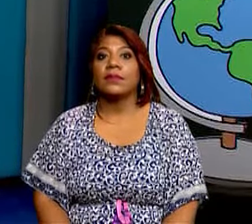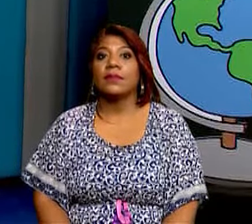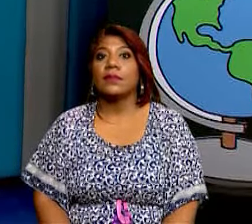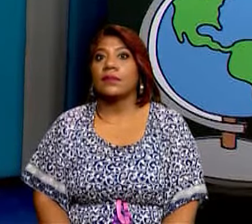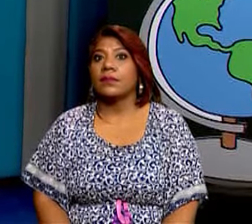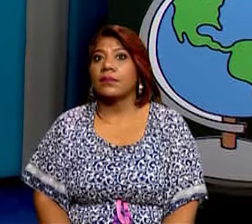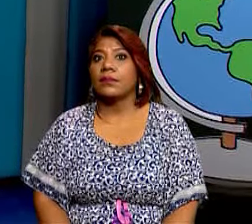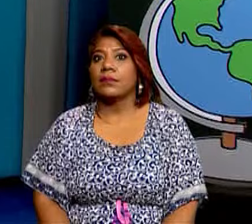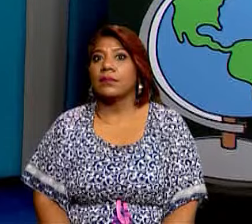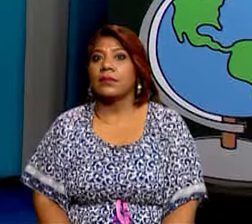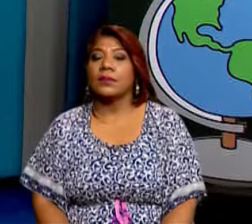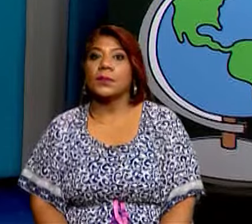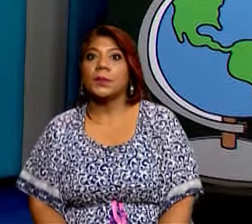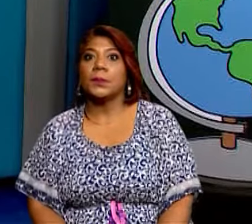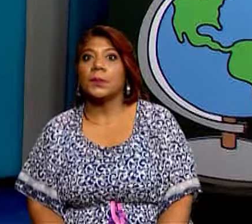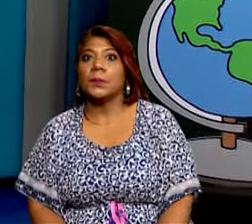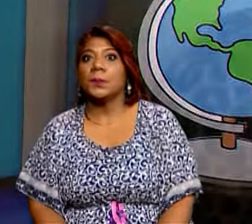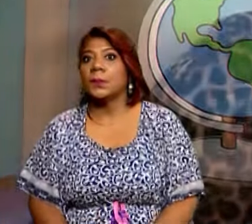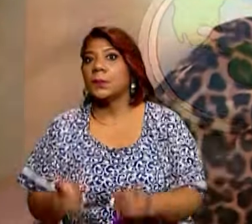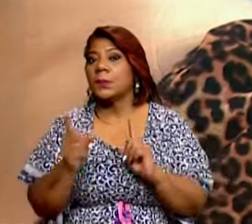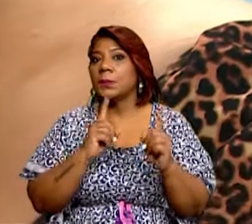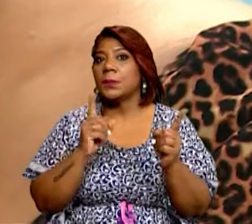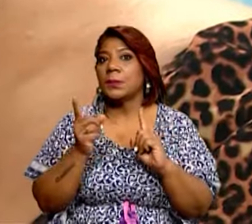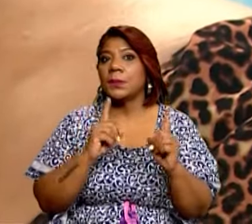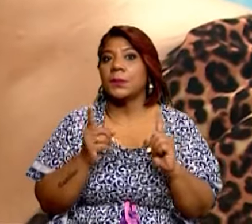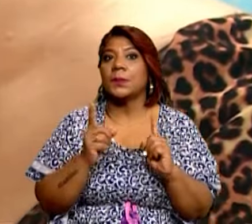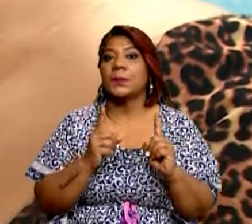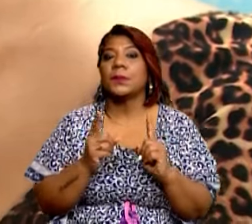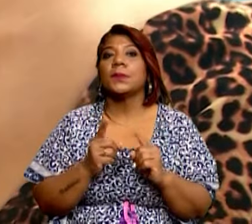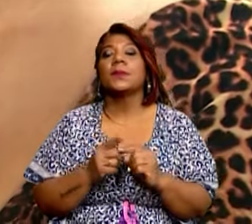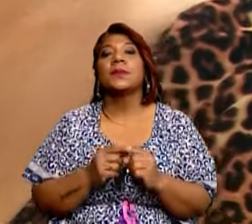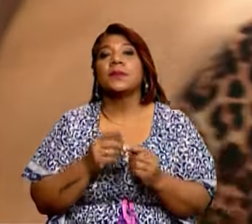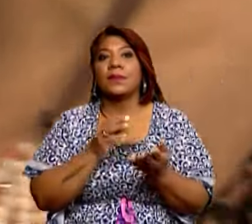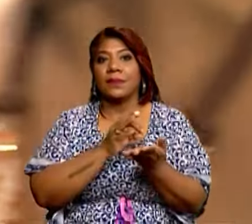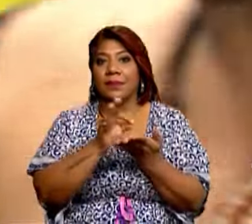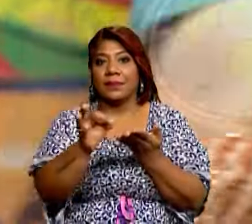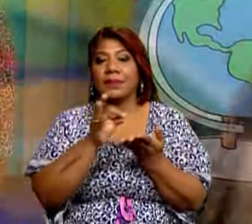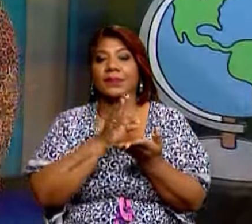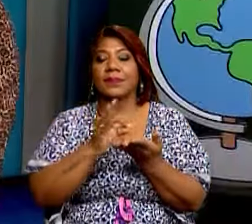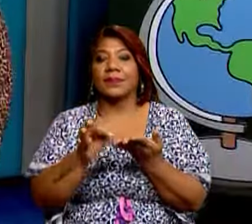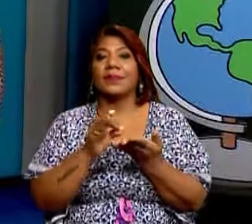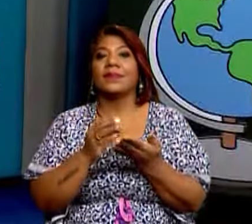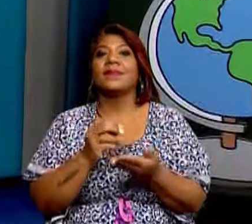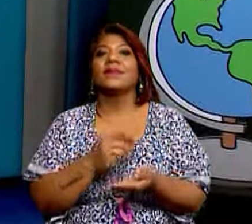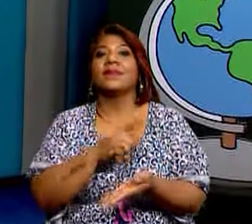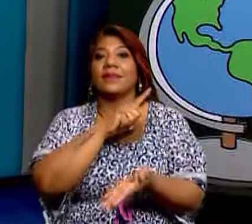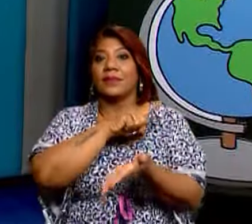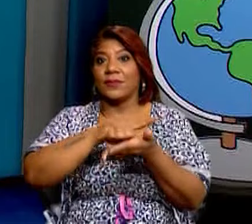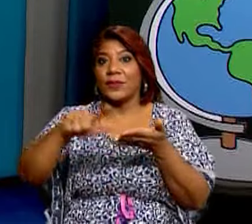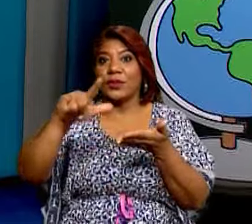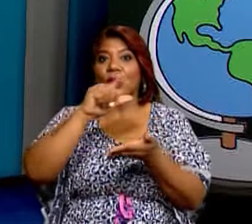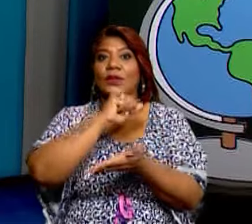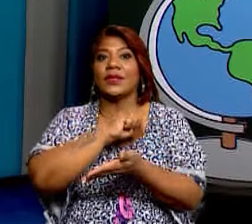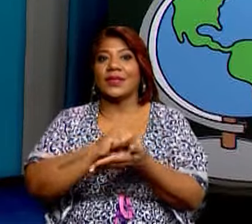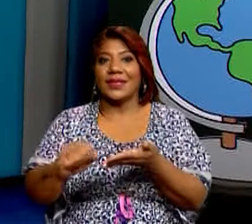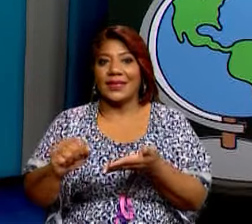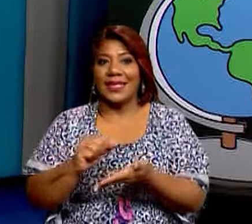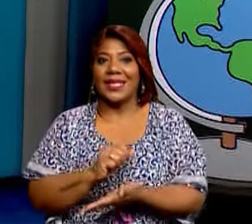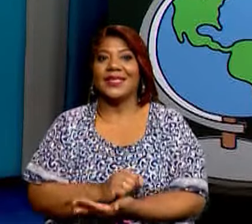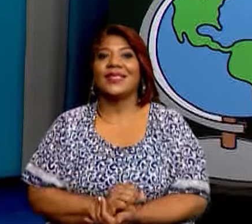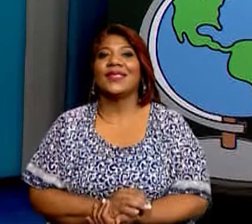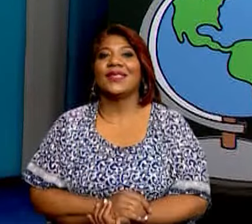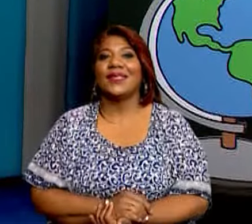¿De dónde será esta bandera? Sí, es de la provincia de Los Santos. Aquí está